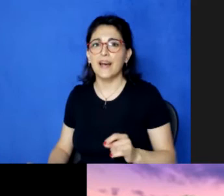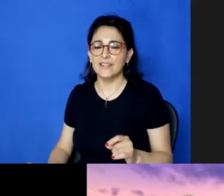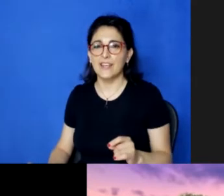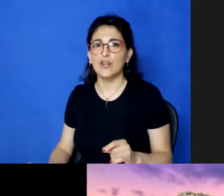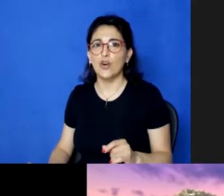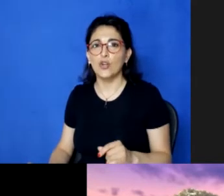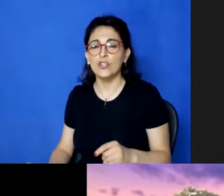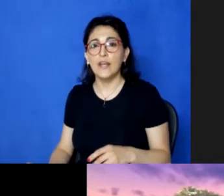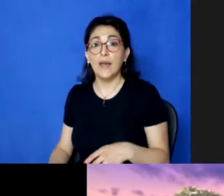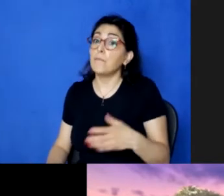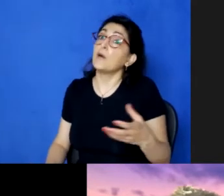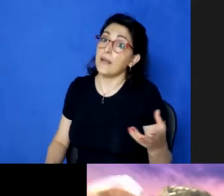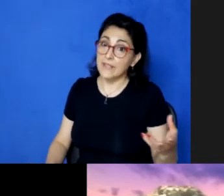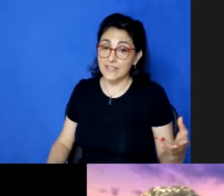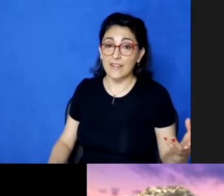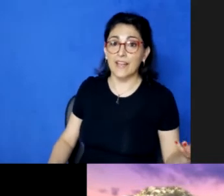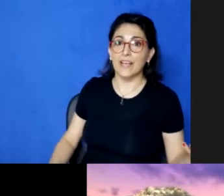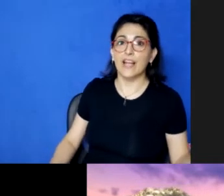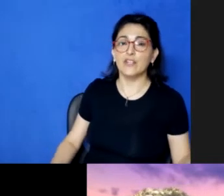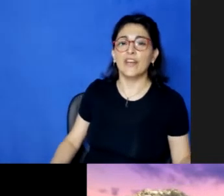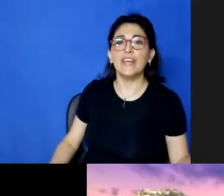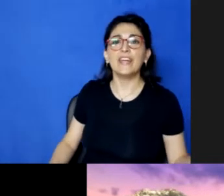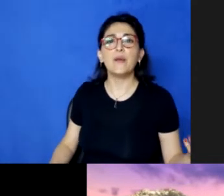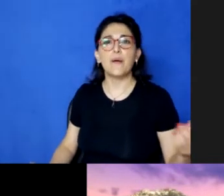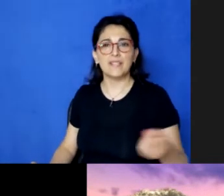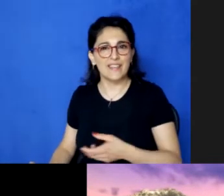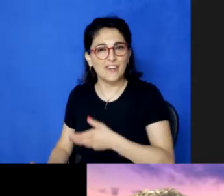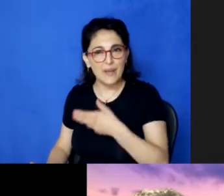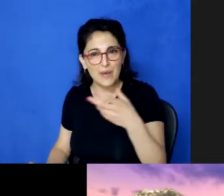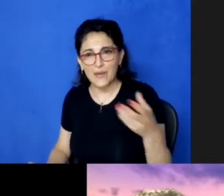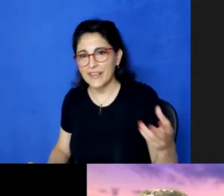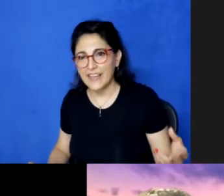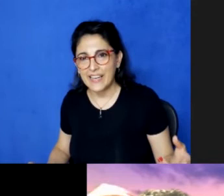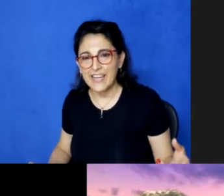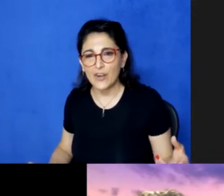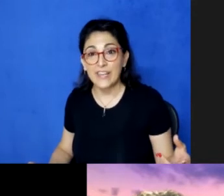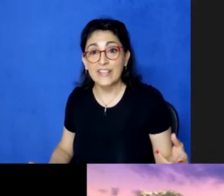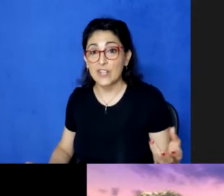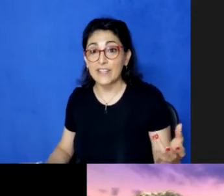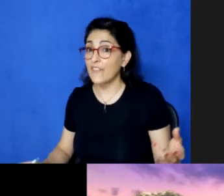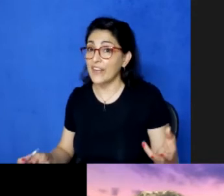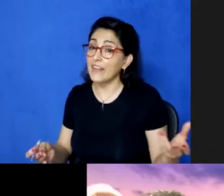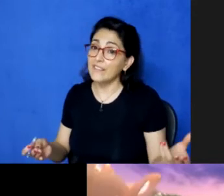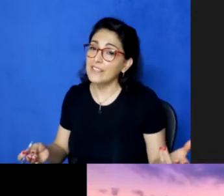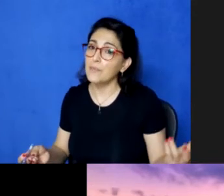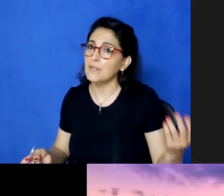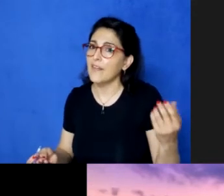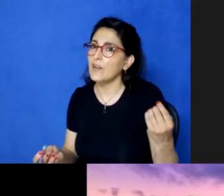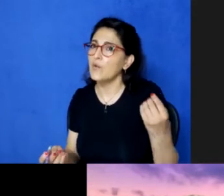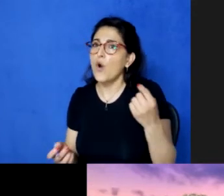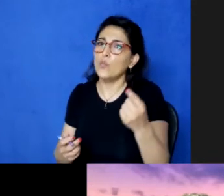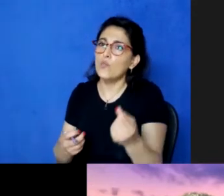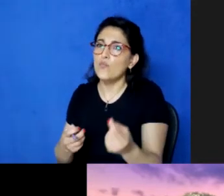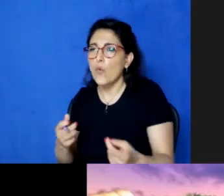a seguir con Veo Maravillas el año que viene, vamos a seguir con La Vida Moderna de Analía, con ediciones diferentes, vamos a